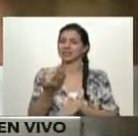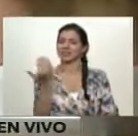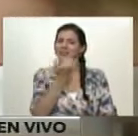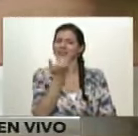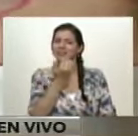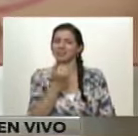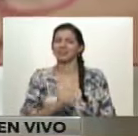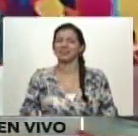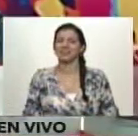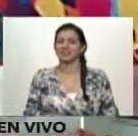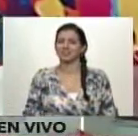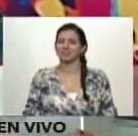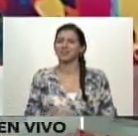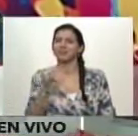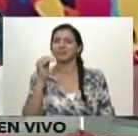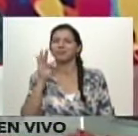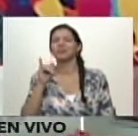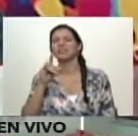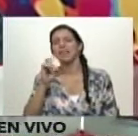Fidel?